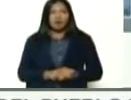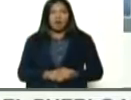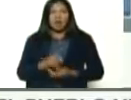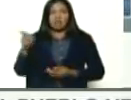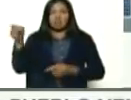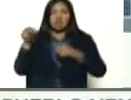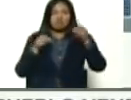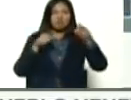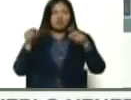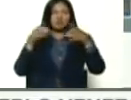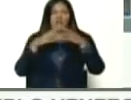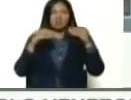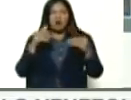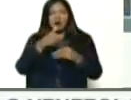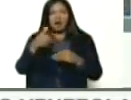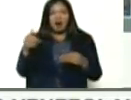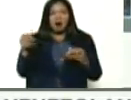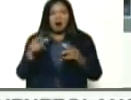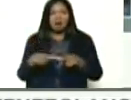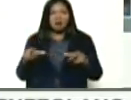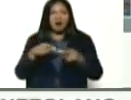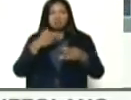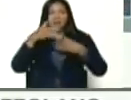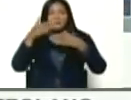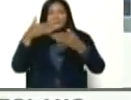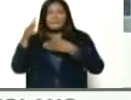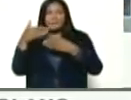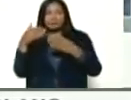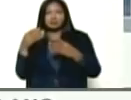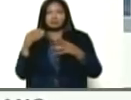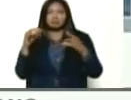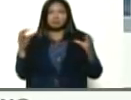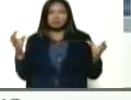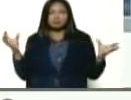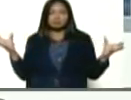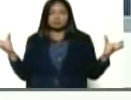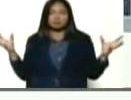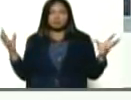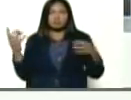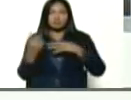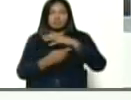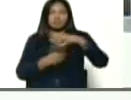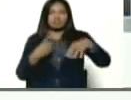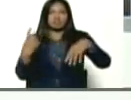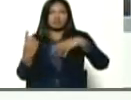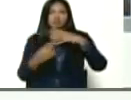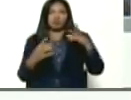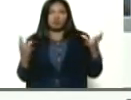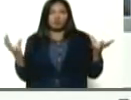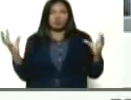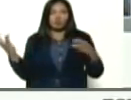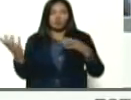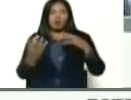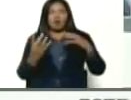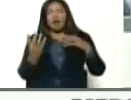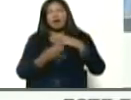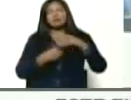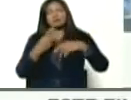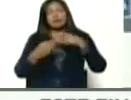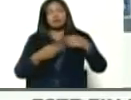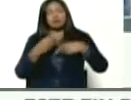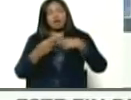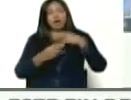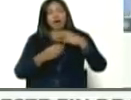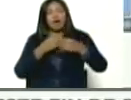tuyas tuya es tuya en una conversación van generando un área sol común y si hay